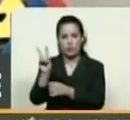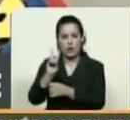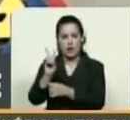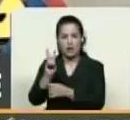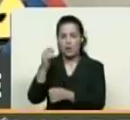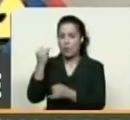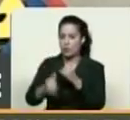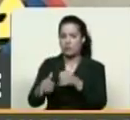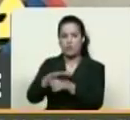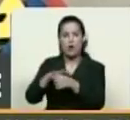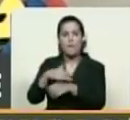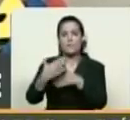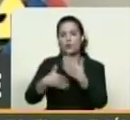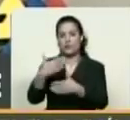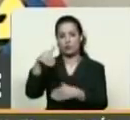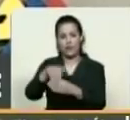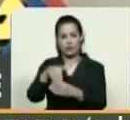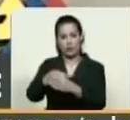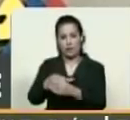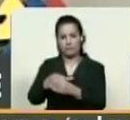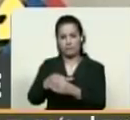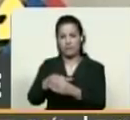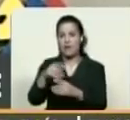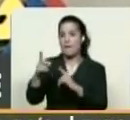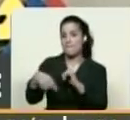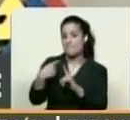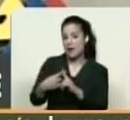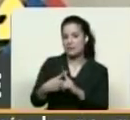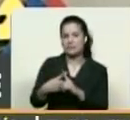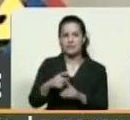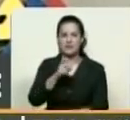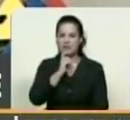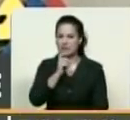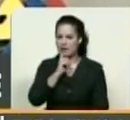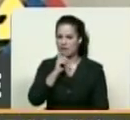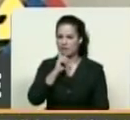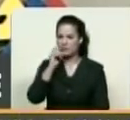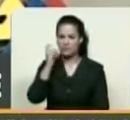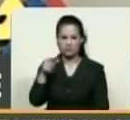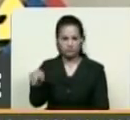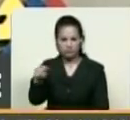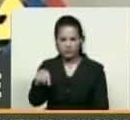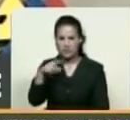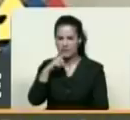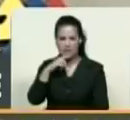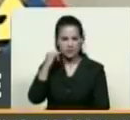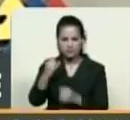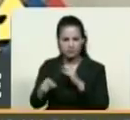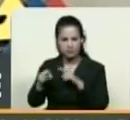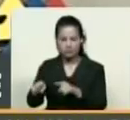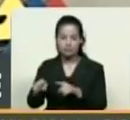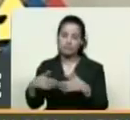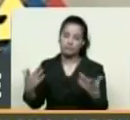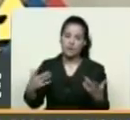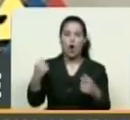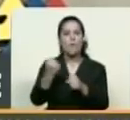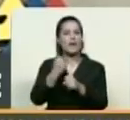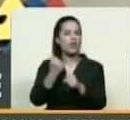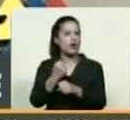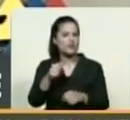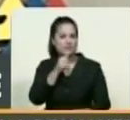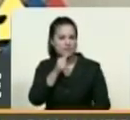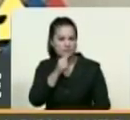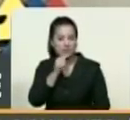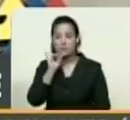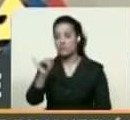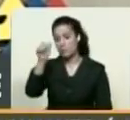que es el proceso electoral. ¿Y quiénes están en ese último rincón del país? Esos operadores, ¿de dónde vienen? Del